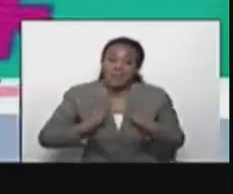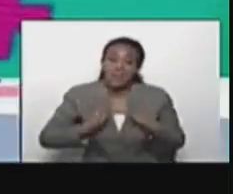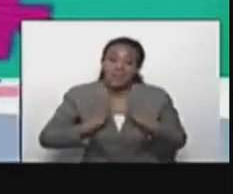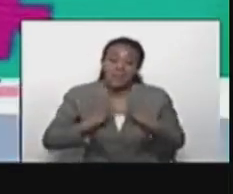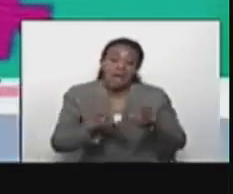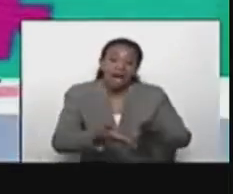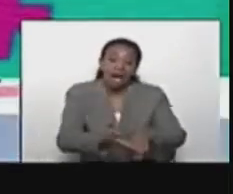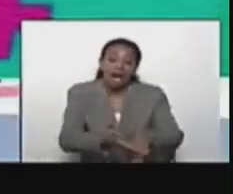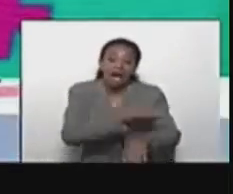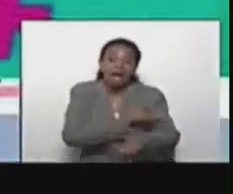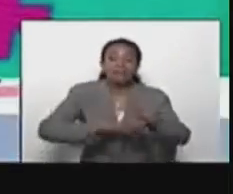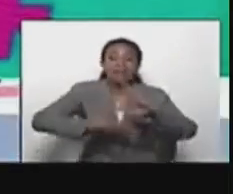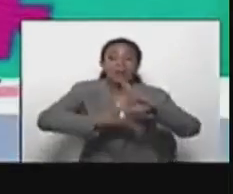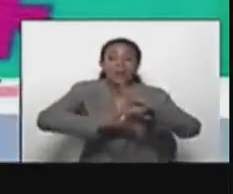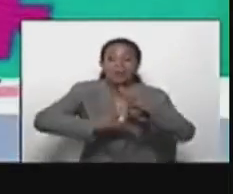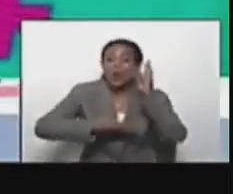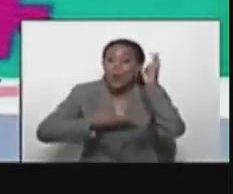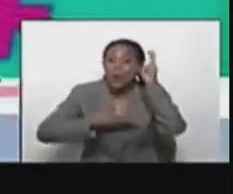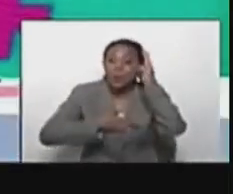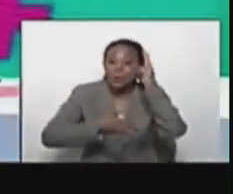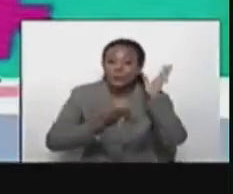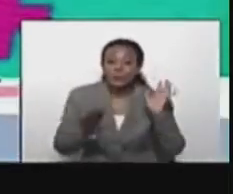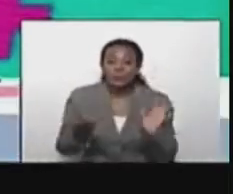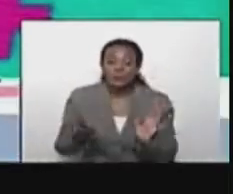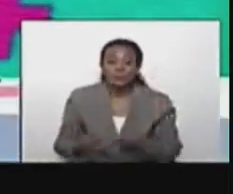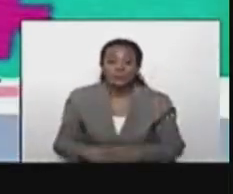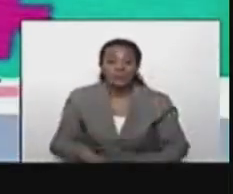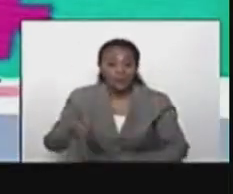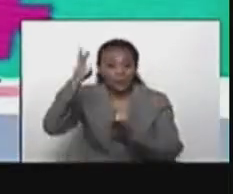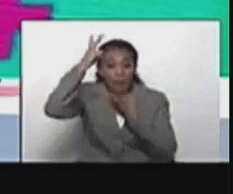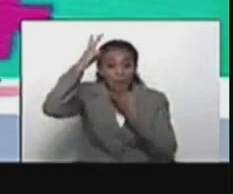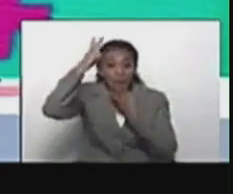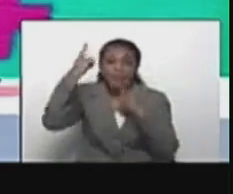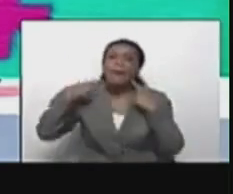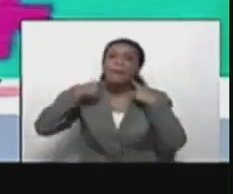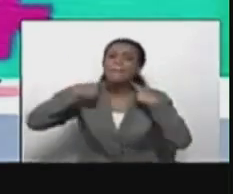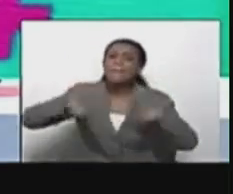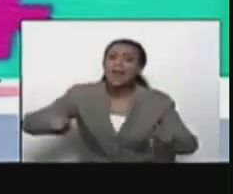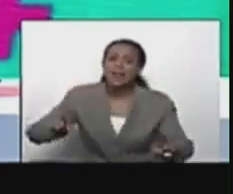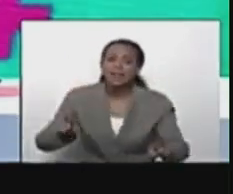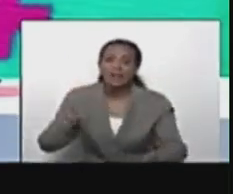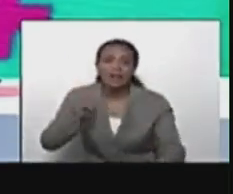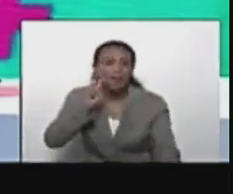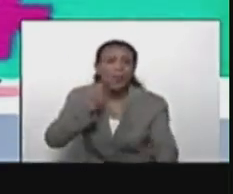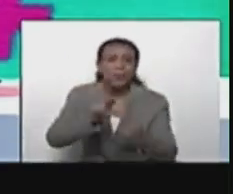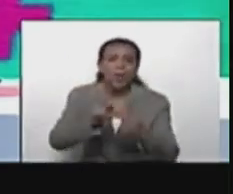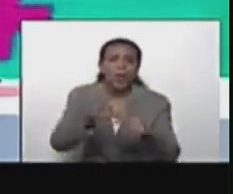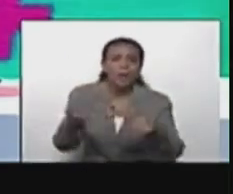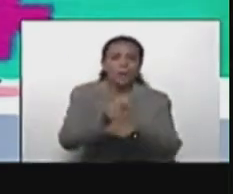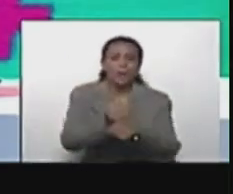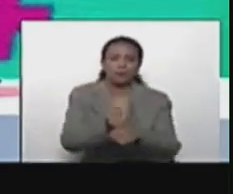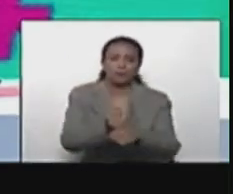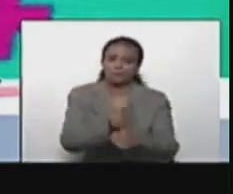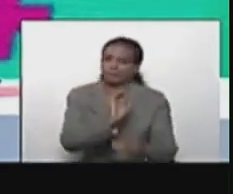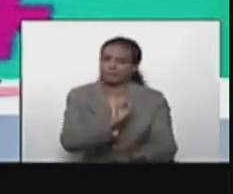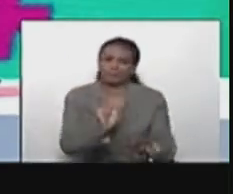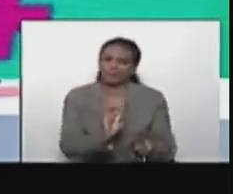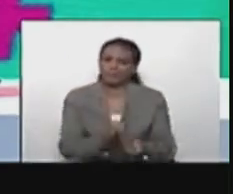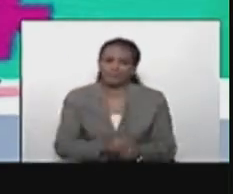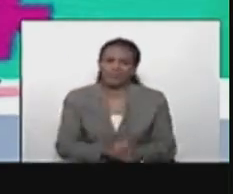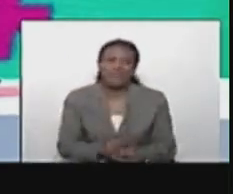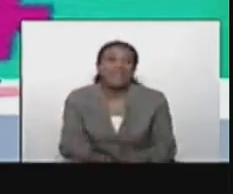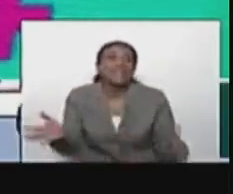quién? Ah, ellos estaban perdidos en el mar y se encontraron con la América. Descubrieron. Entonces